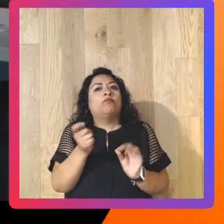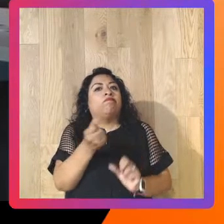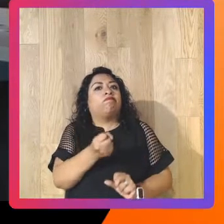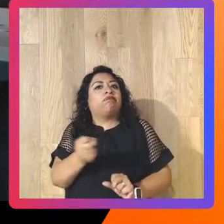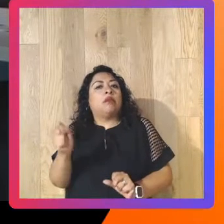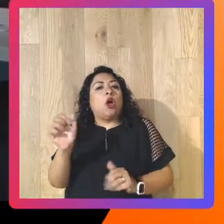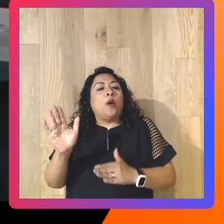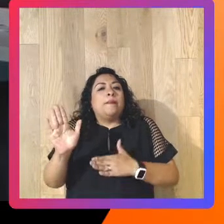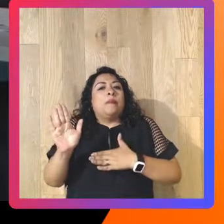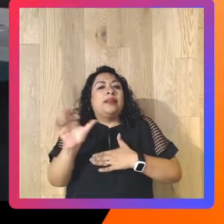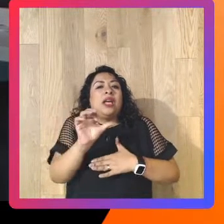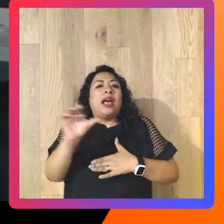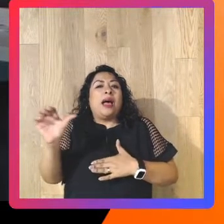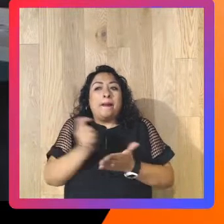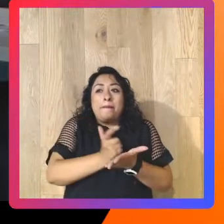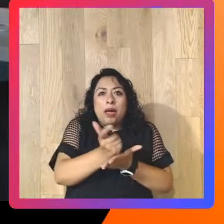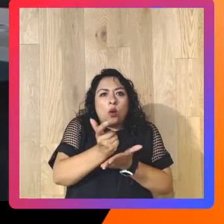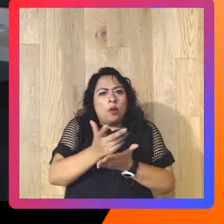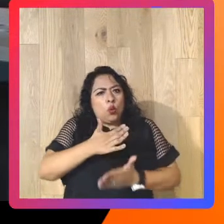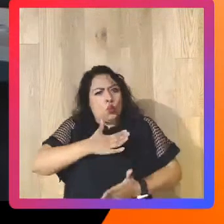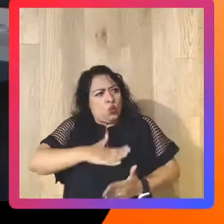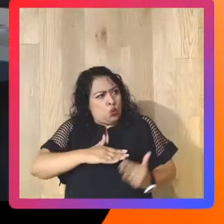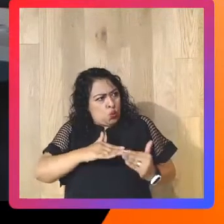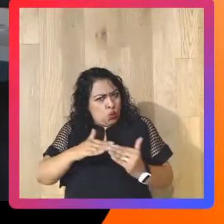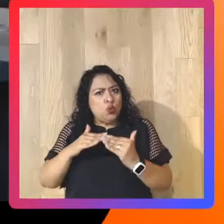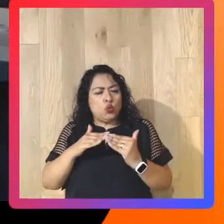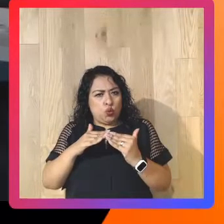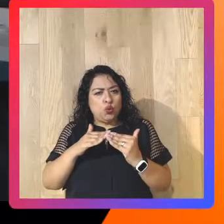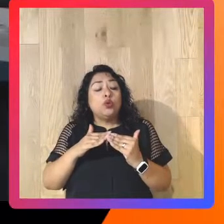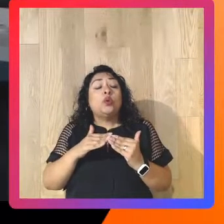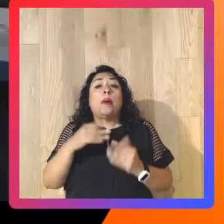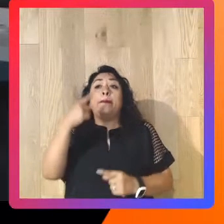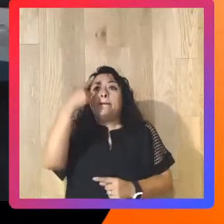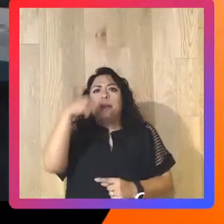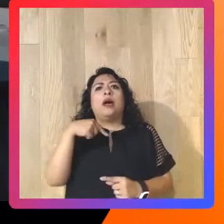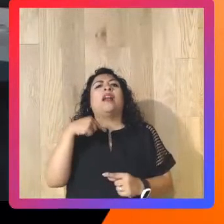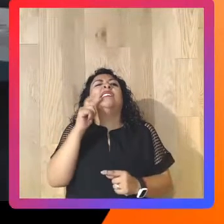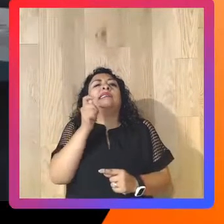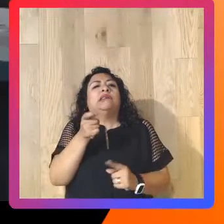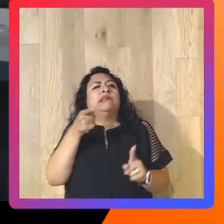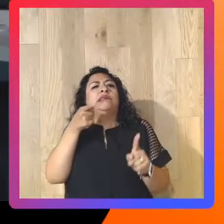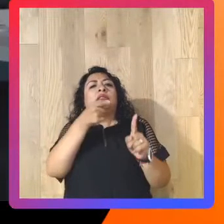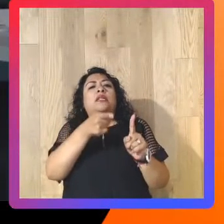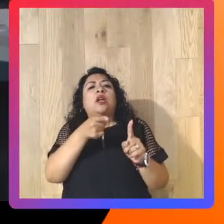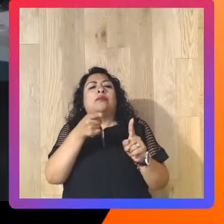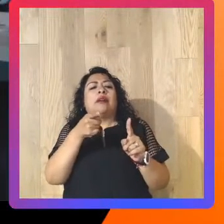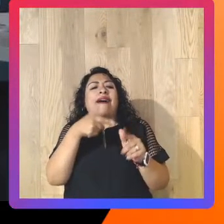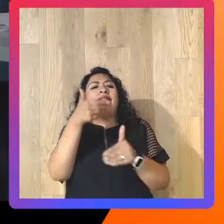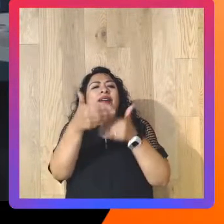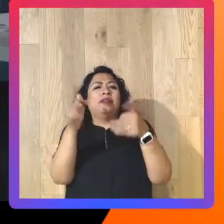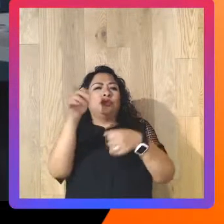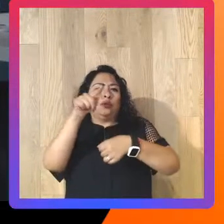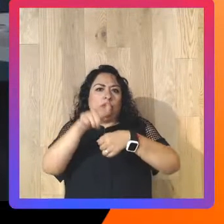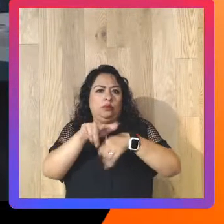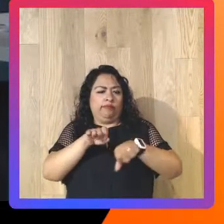del compromiso con el salario digno para avanzar hacia una cultura de